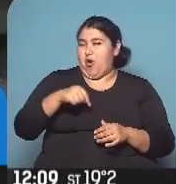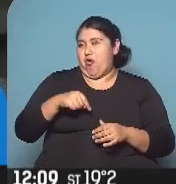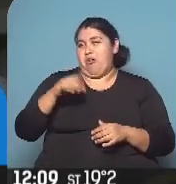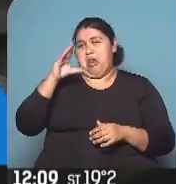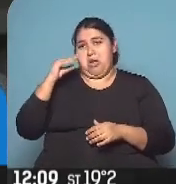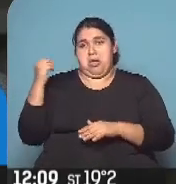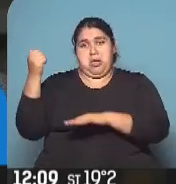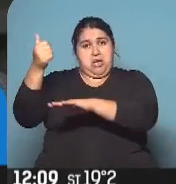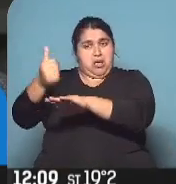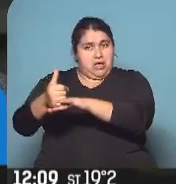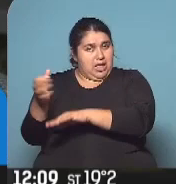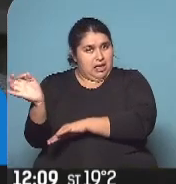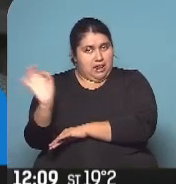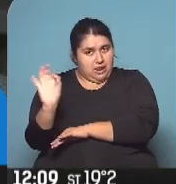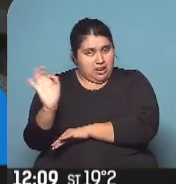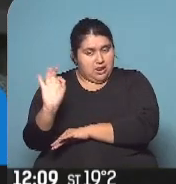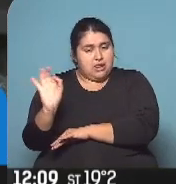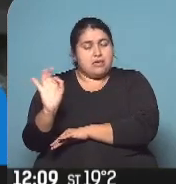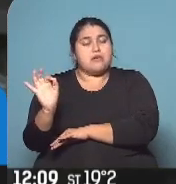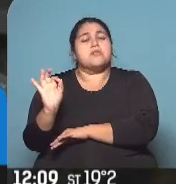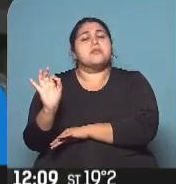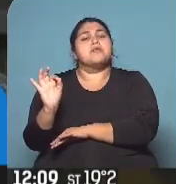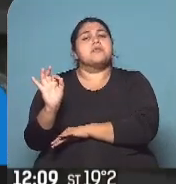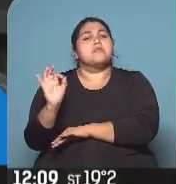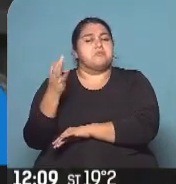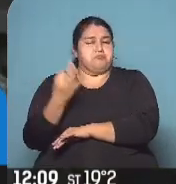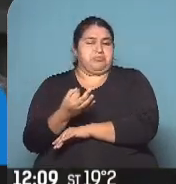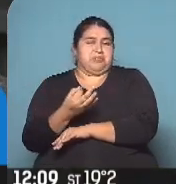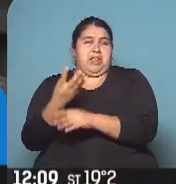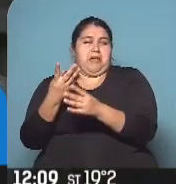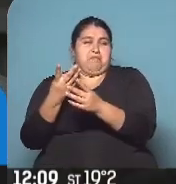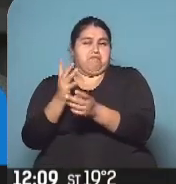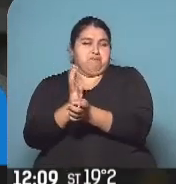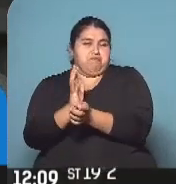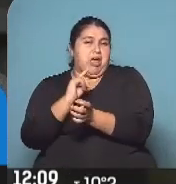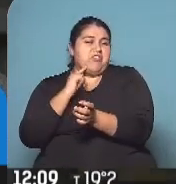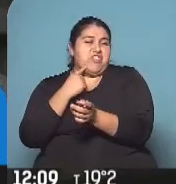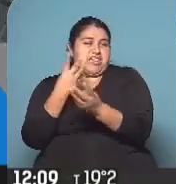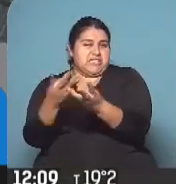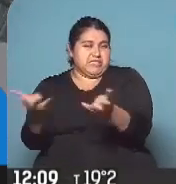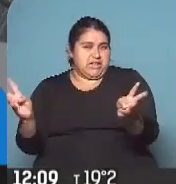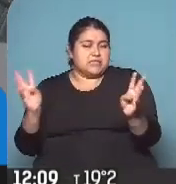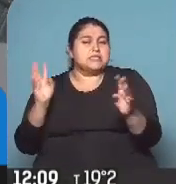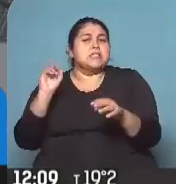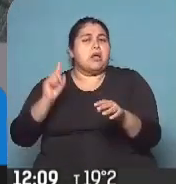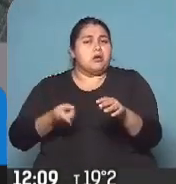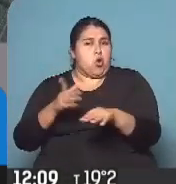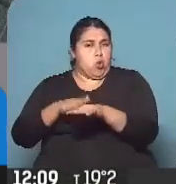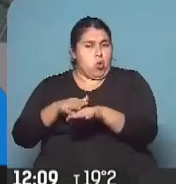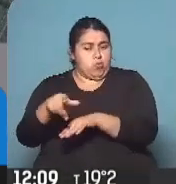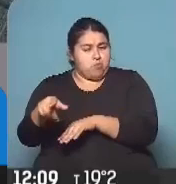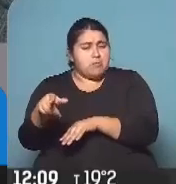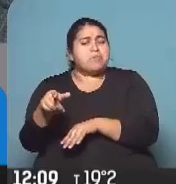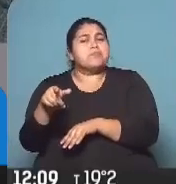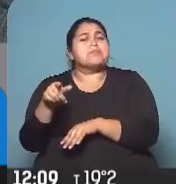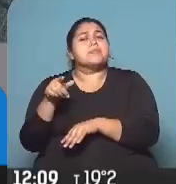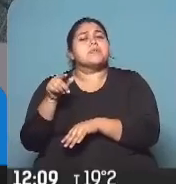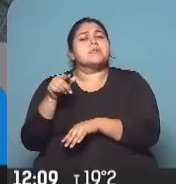se presenta? Sabemos que debe estar dentro de estos 13 imputados, ella, bueno, por supuesto tiene que ver con la